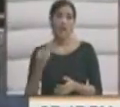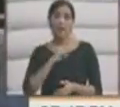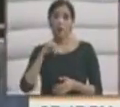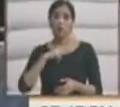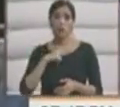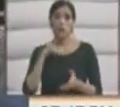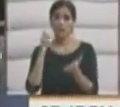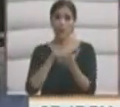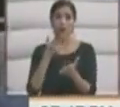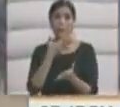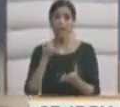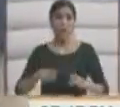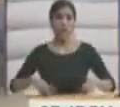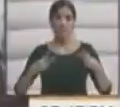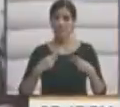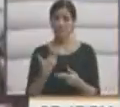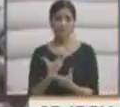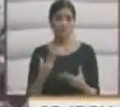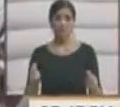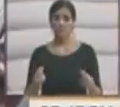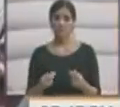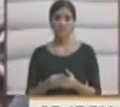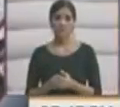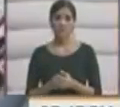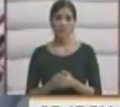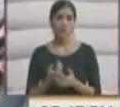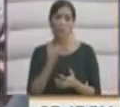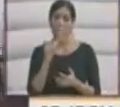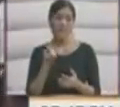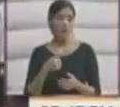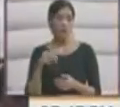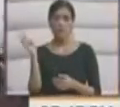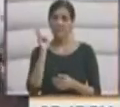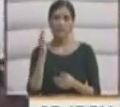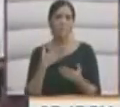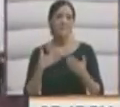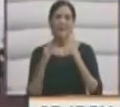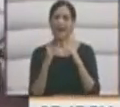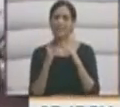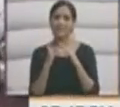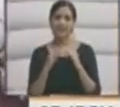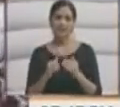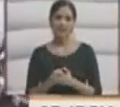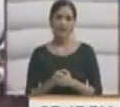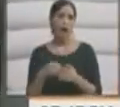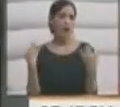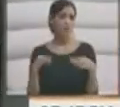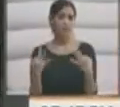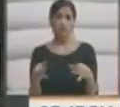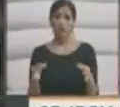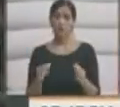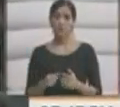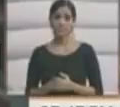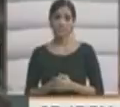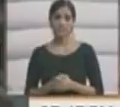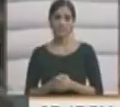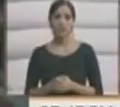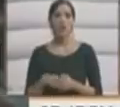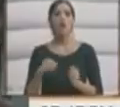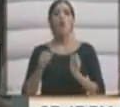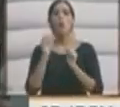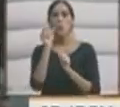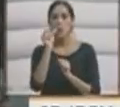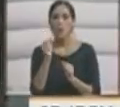una mejor vida y no. Prefiero estar en Venezuela, en mi casa. Así es sencillo. Un paso más cerca